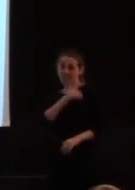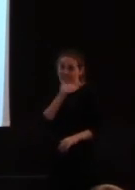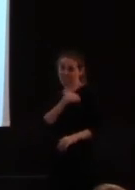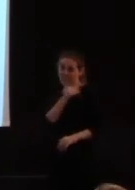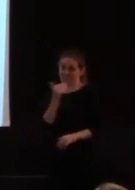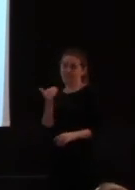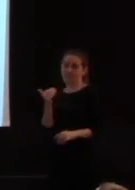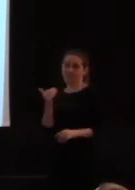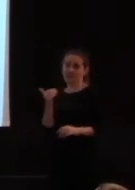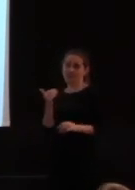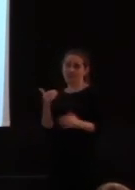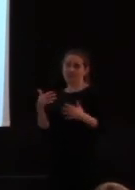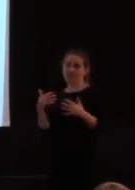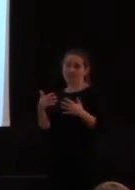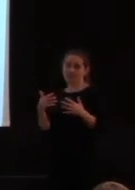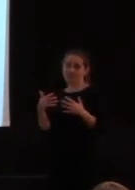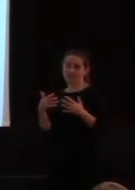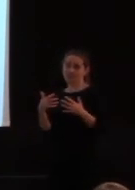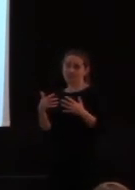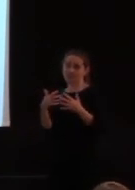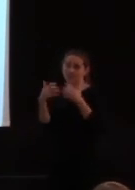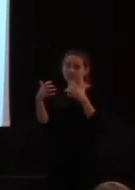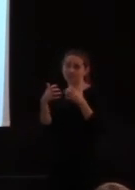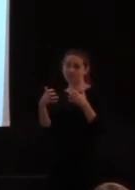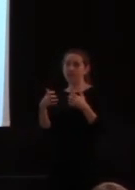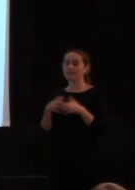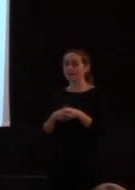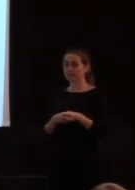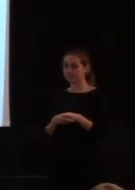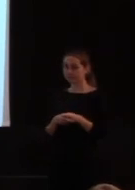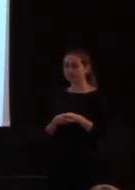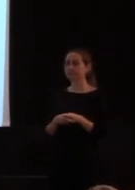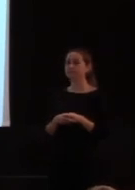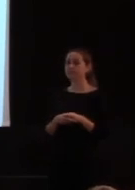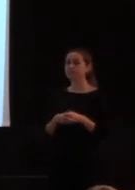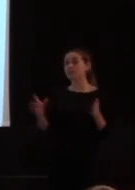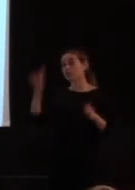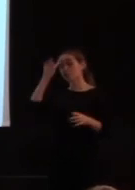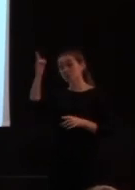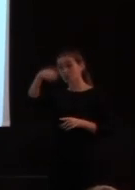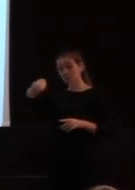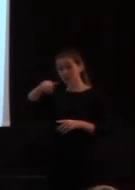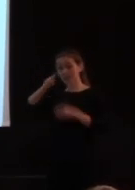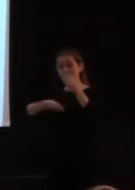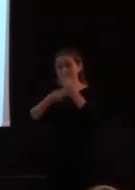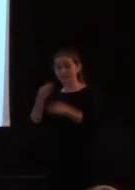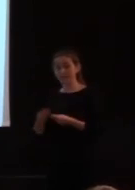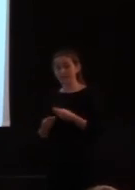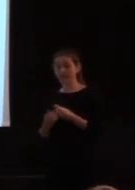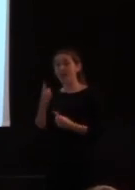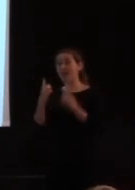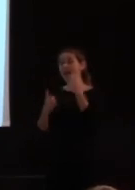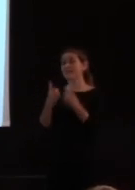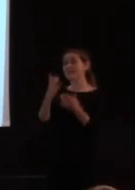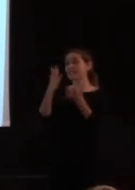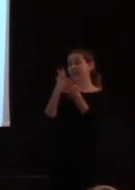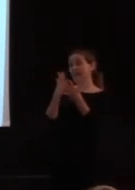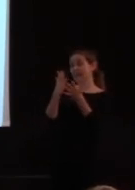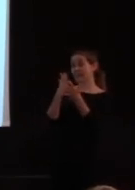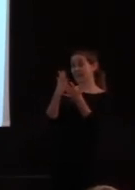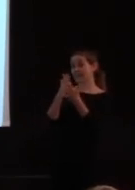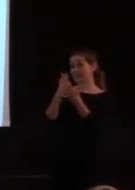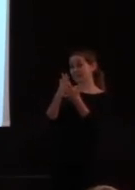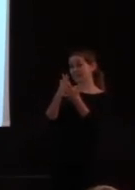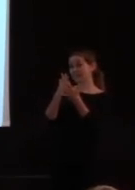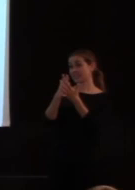un clima fácil, ¿no? Y hay cursos, siendo nosotros mismos, no sé si lo ha pasado, hay cursos, hay clases que esto nos es más